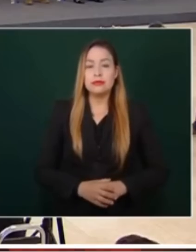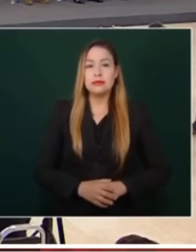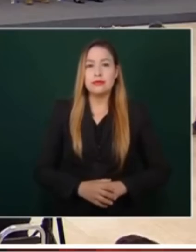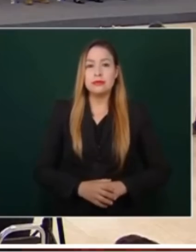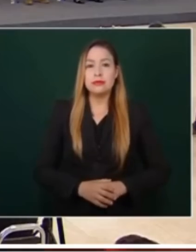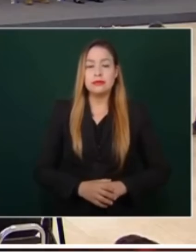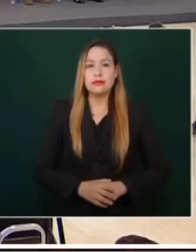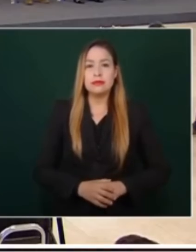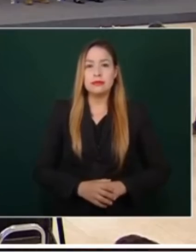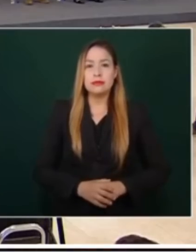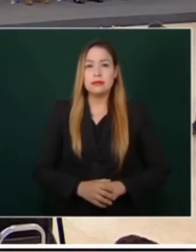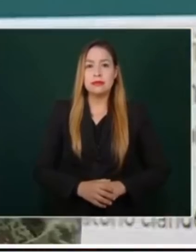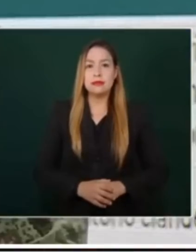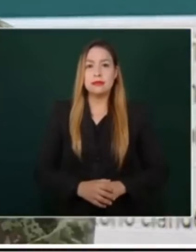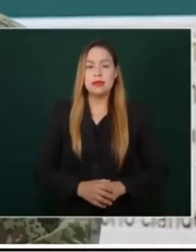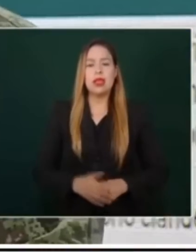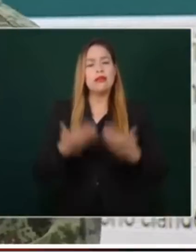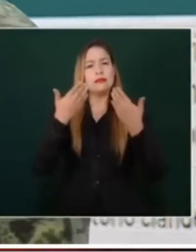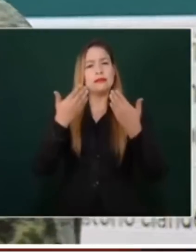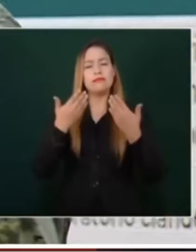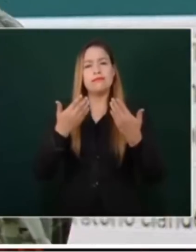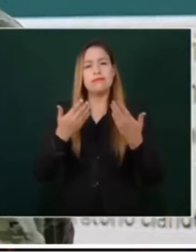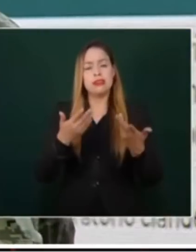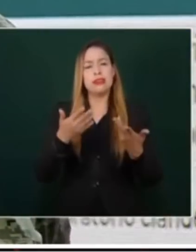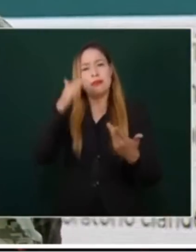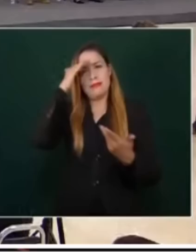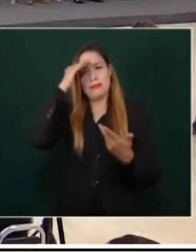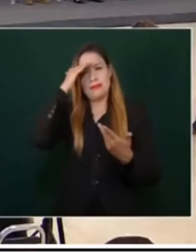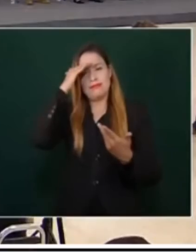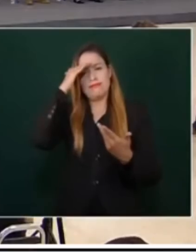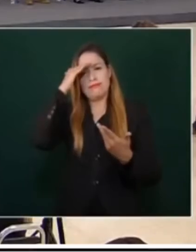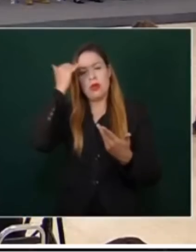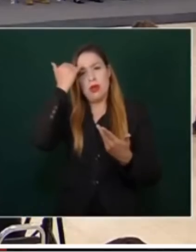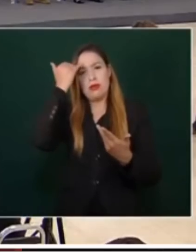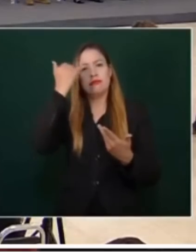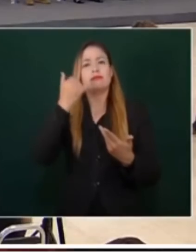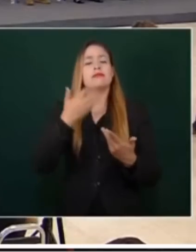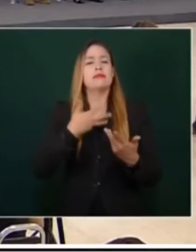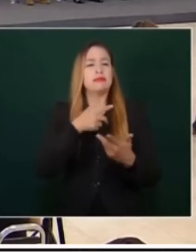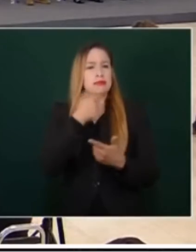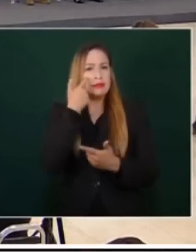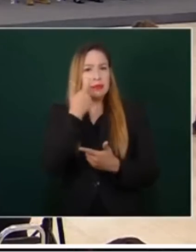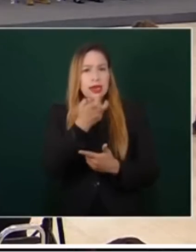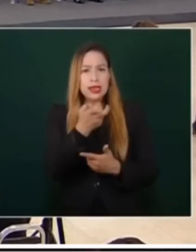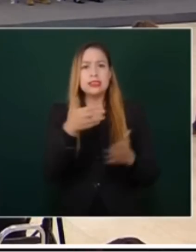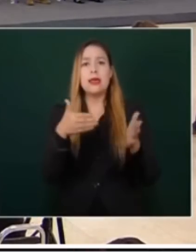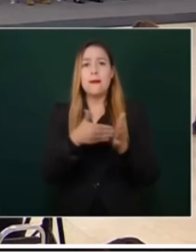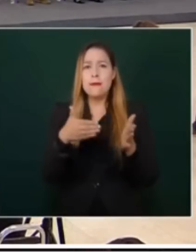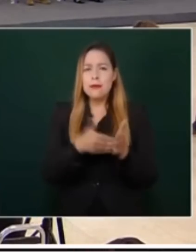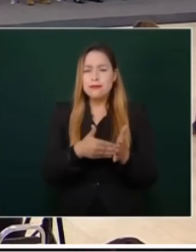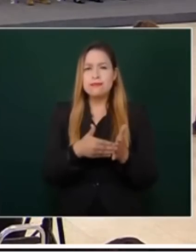La actitud que se tiene en ambos bloqueos, lo que se identifica es que